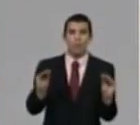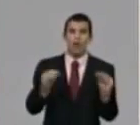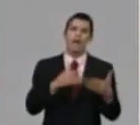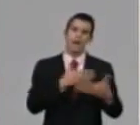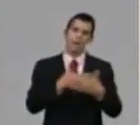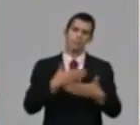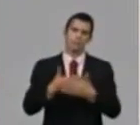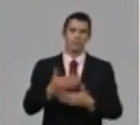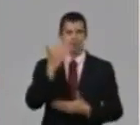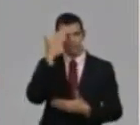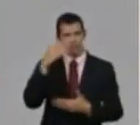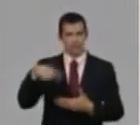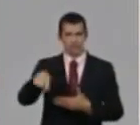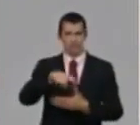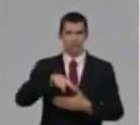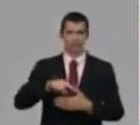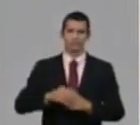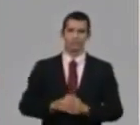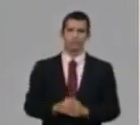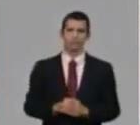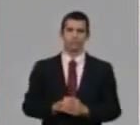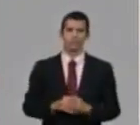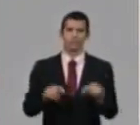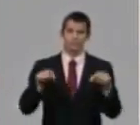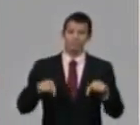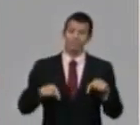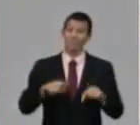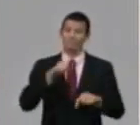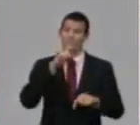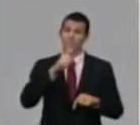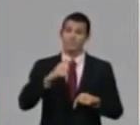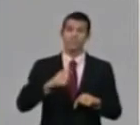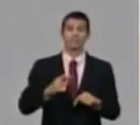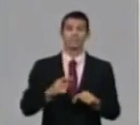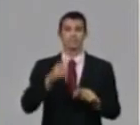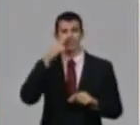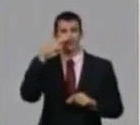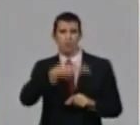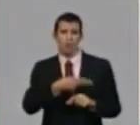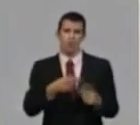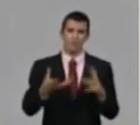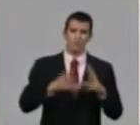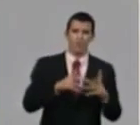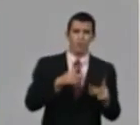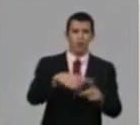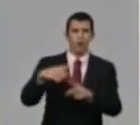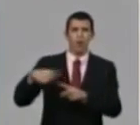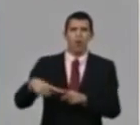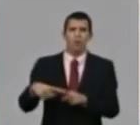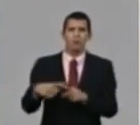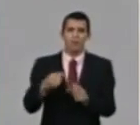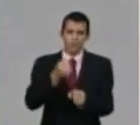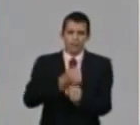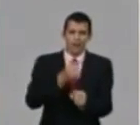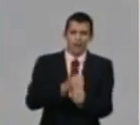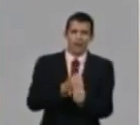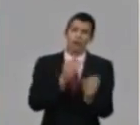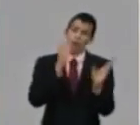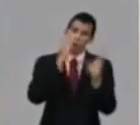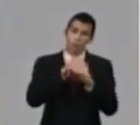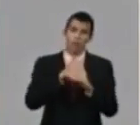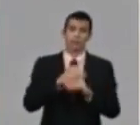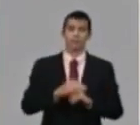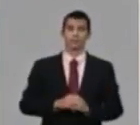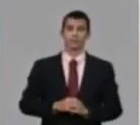niveles de actividad, por limitaciones en los insumos, en el desarrollo de esas actividades. Lo primero fue considerar